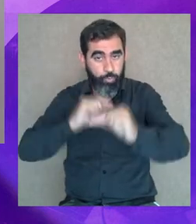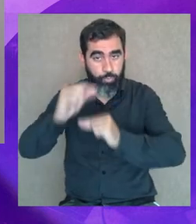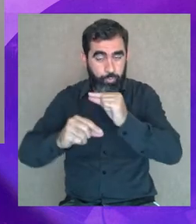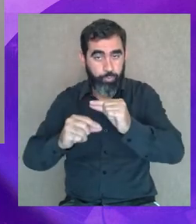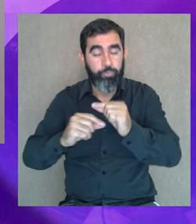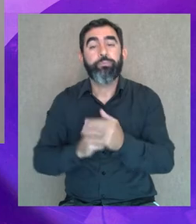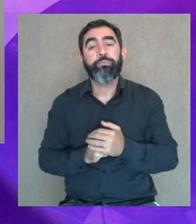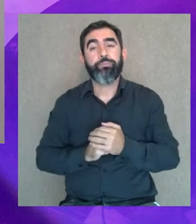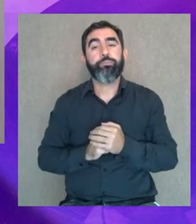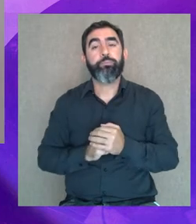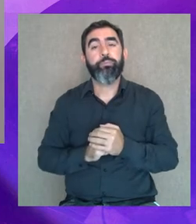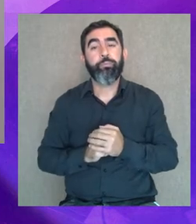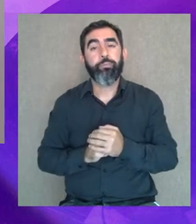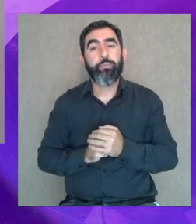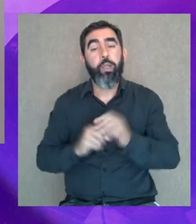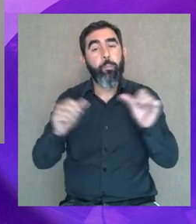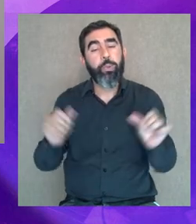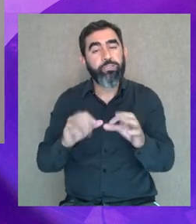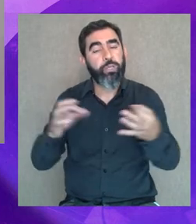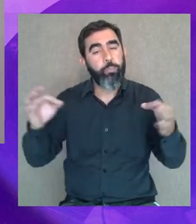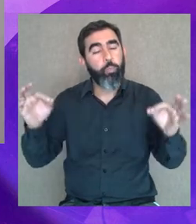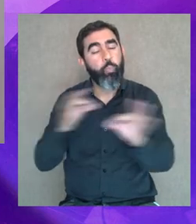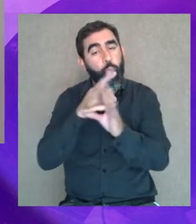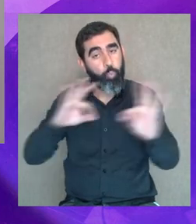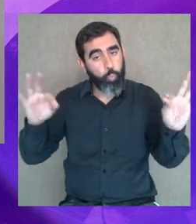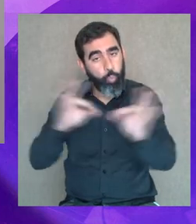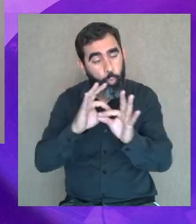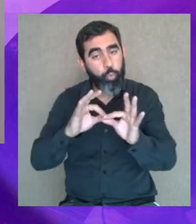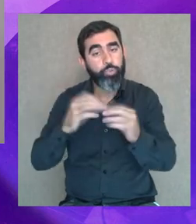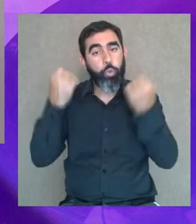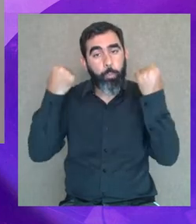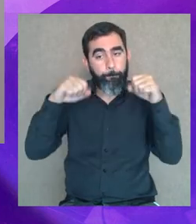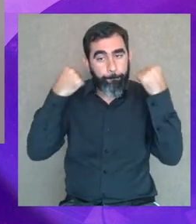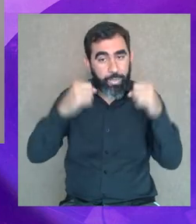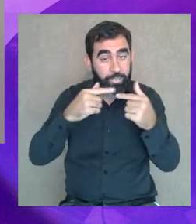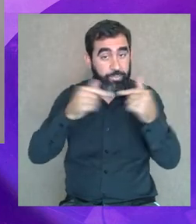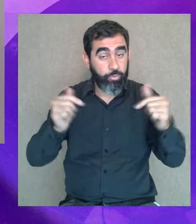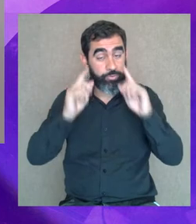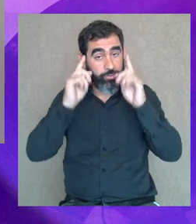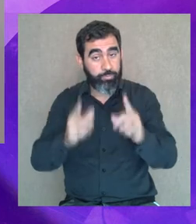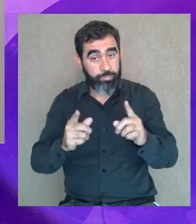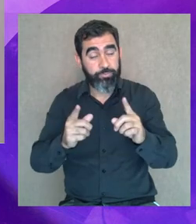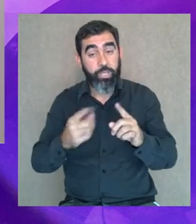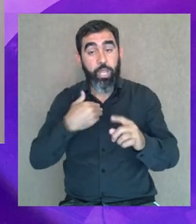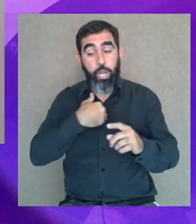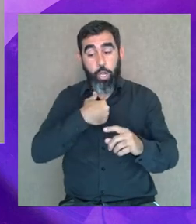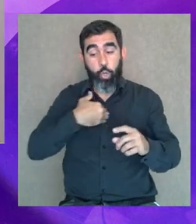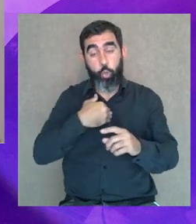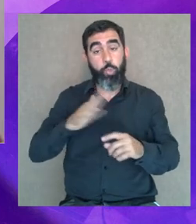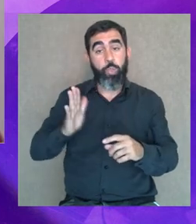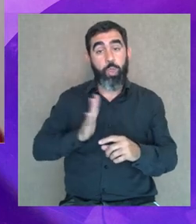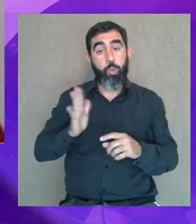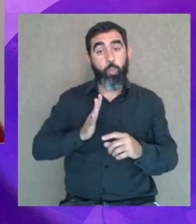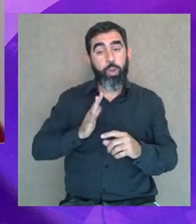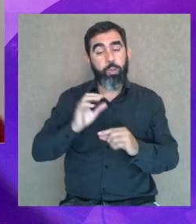para hacer este músicos extras para ir haciendo su práctica y todo dio el papel de la mujer